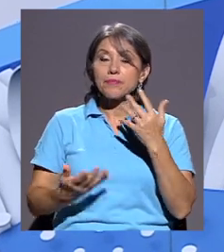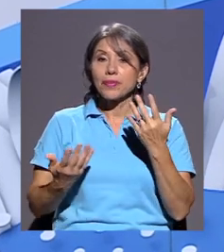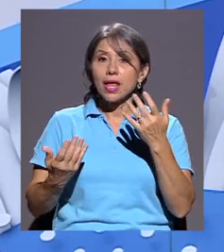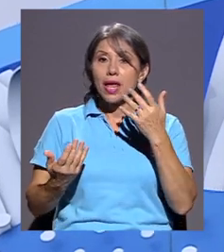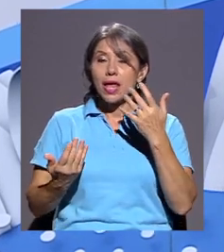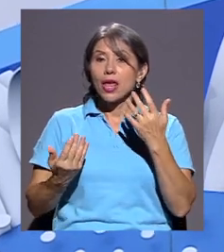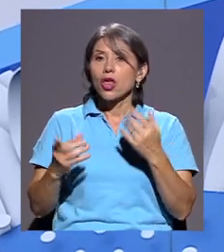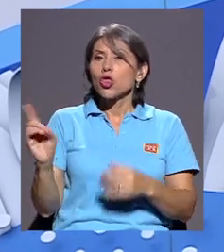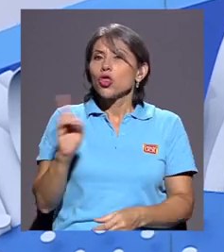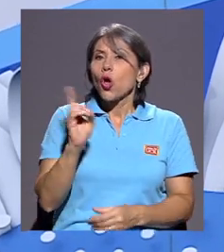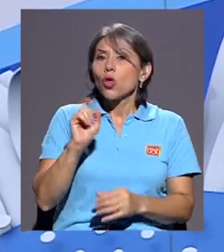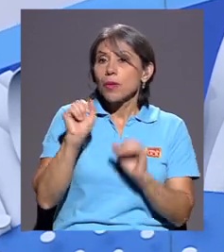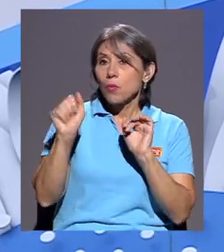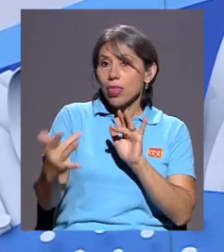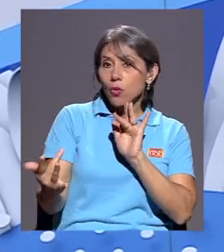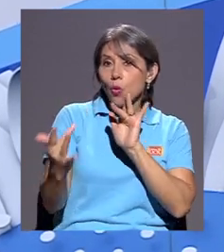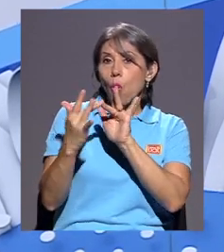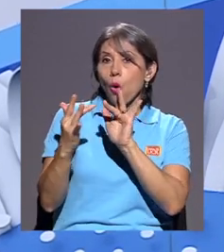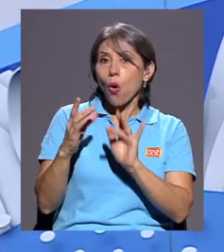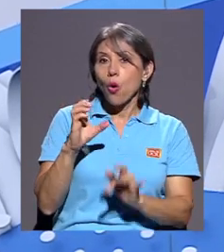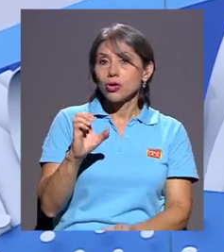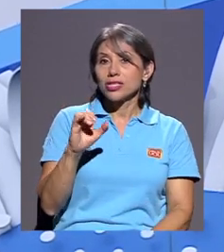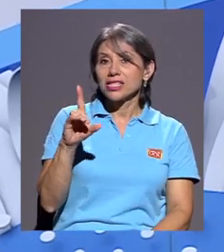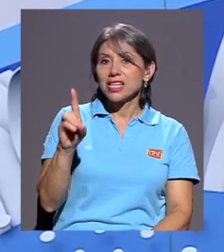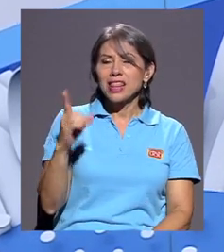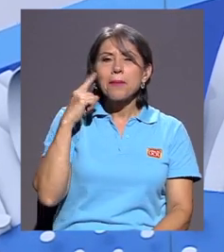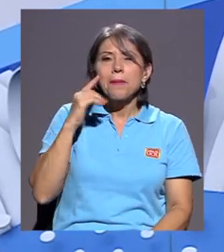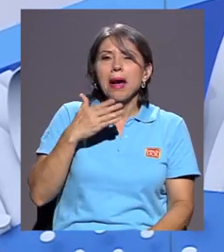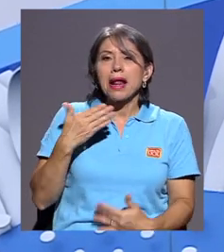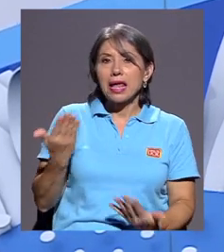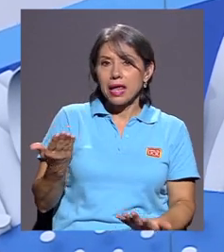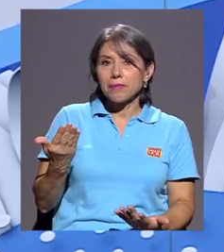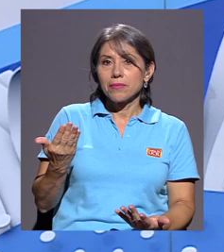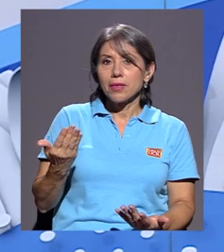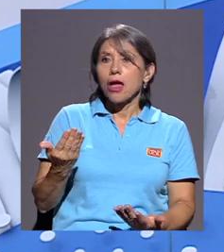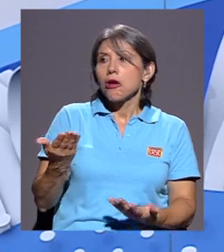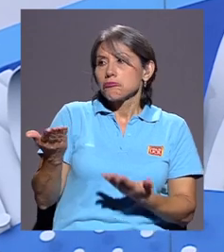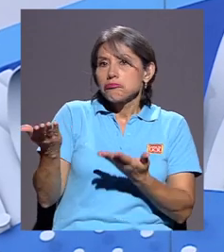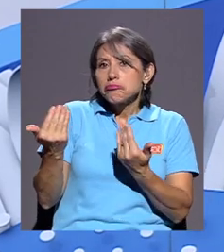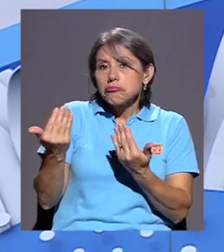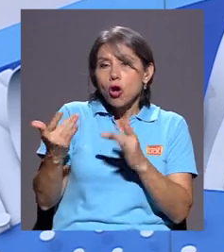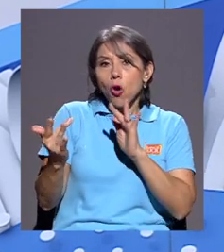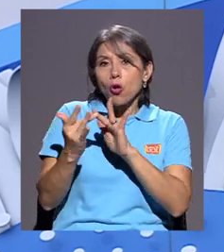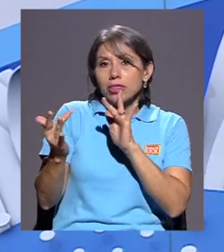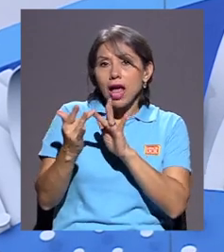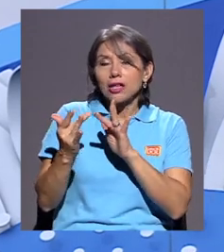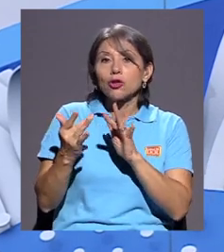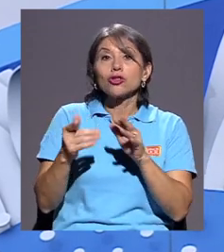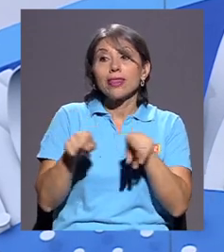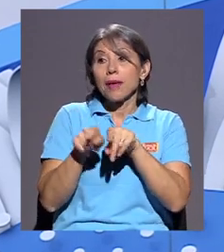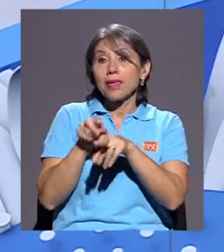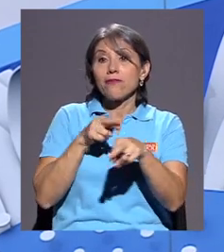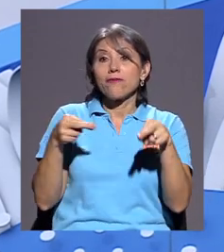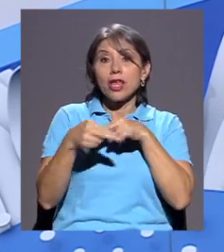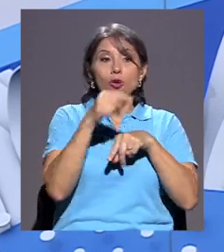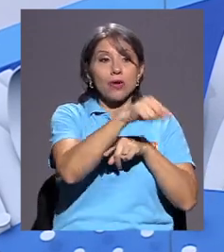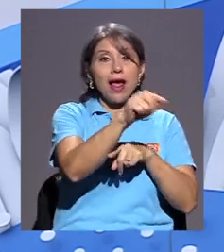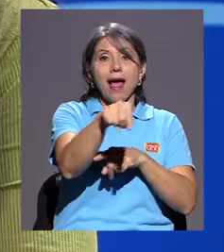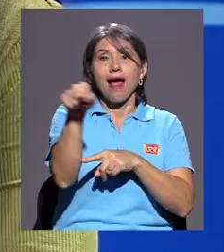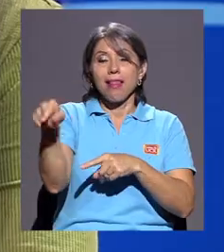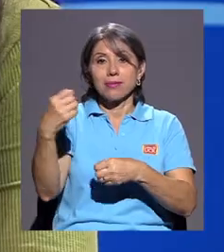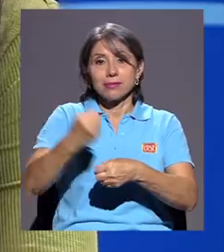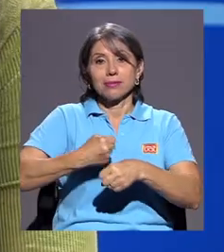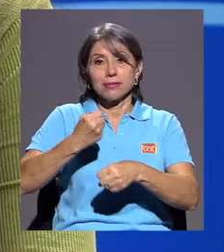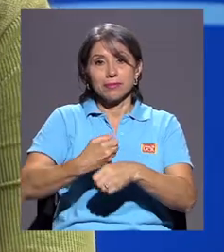Jordi, ¿dónde contactar a la CID? ¿Para qué contactar a la CID? Y ofrecemos tus contactos, sobre todo a sedes regionales con los cuales están